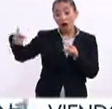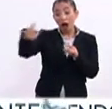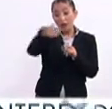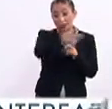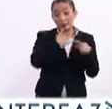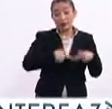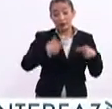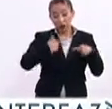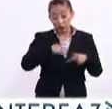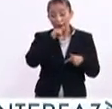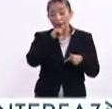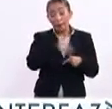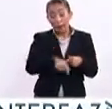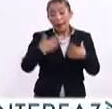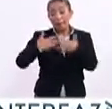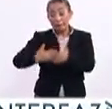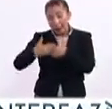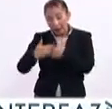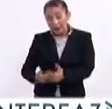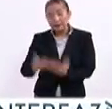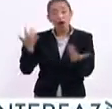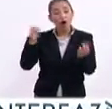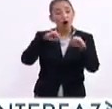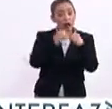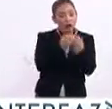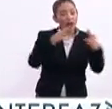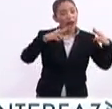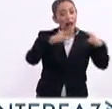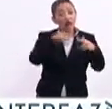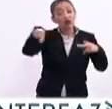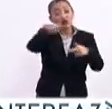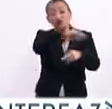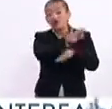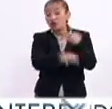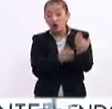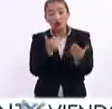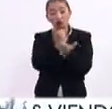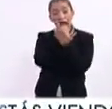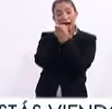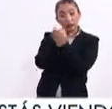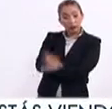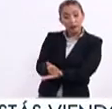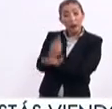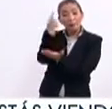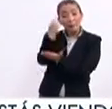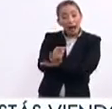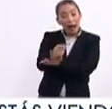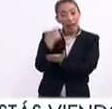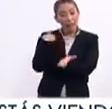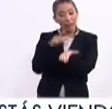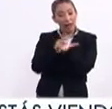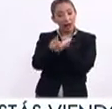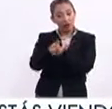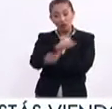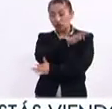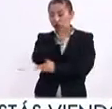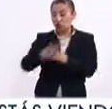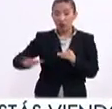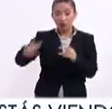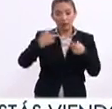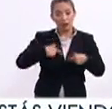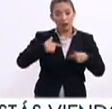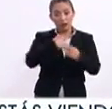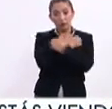los ciudadanos, las empresas, las organizaciones religiosas debemos contribuir todos a que se cumpla este derecho en todas las